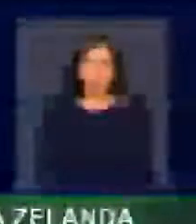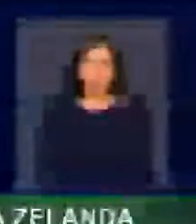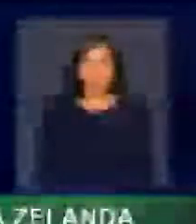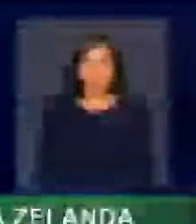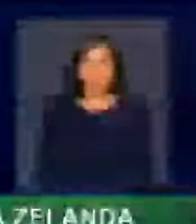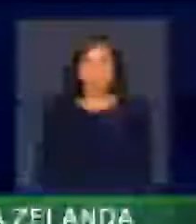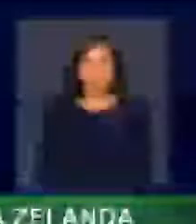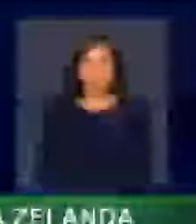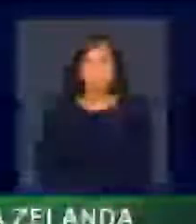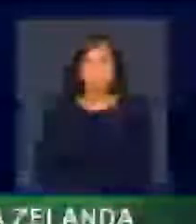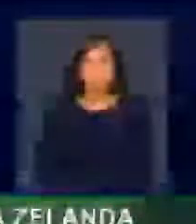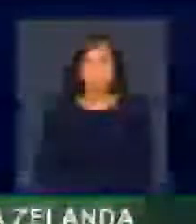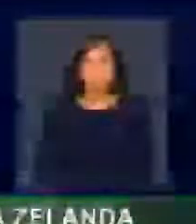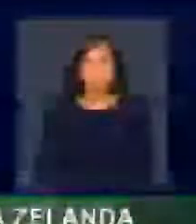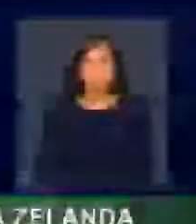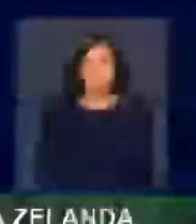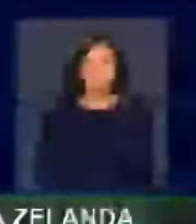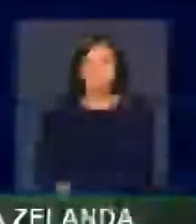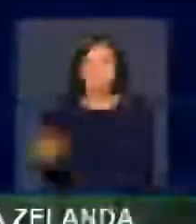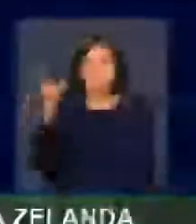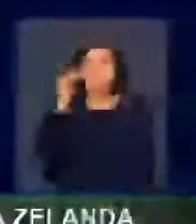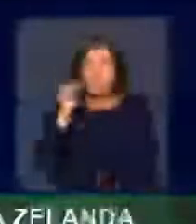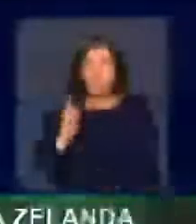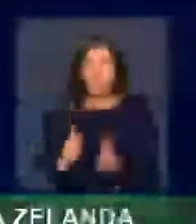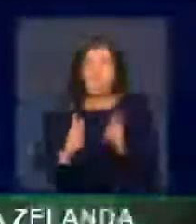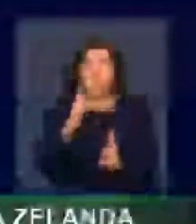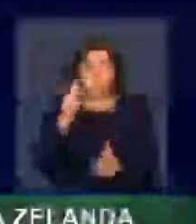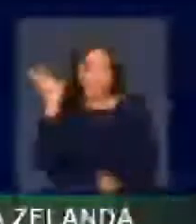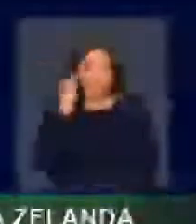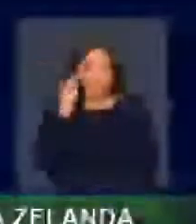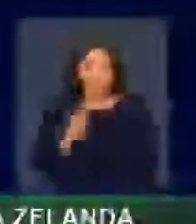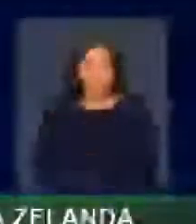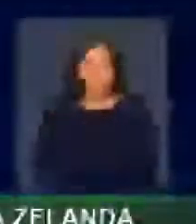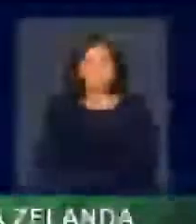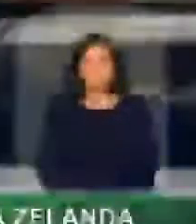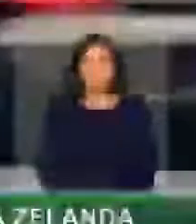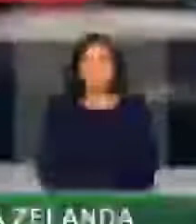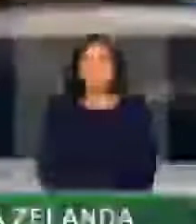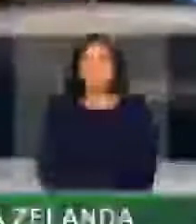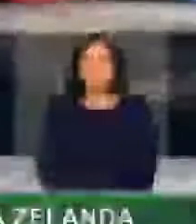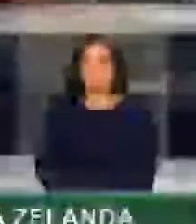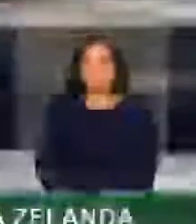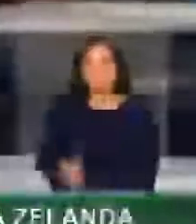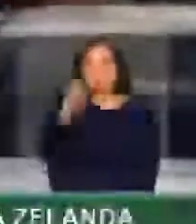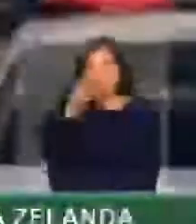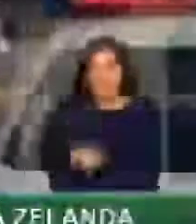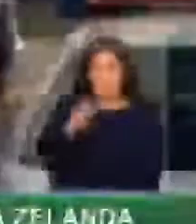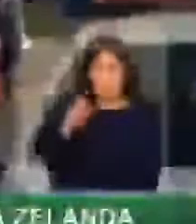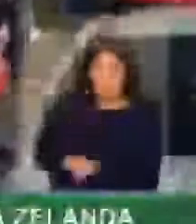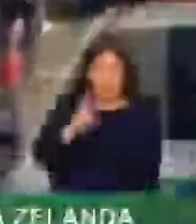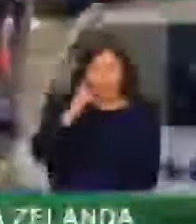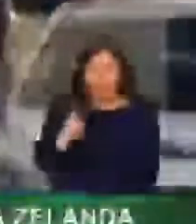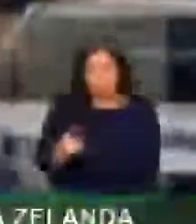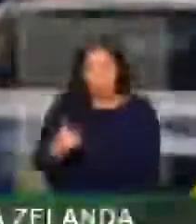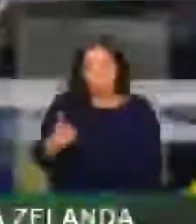Oh, bro. Look what happened, bro. Un hombre afín ideológicamente al grupo yihadista